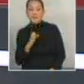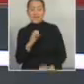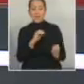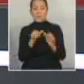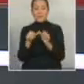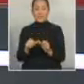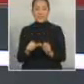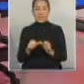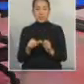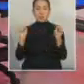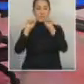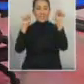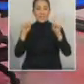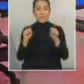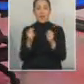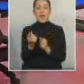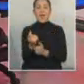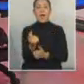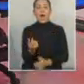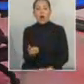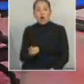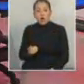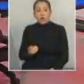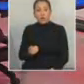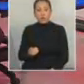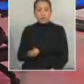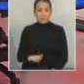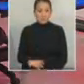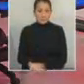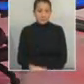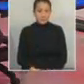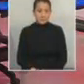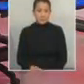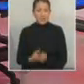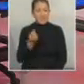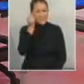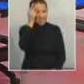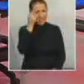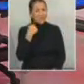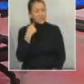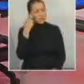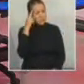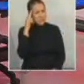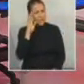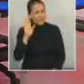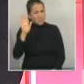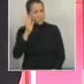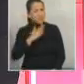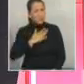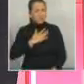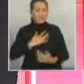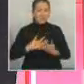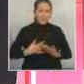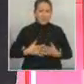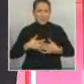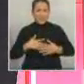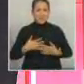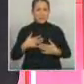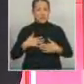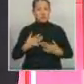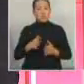algún mecanismo de ahorro. Es que ¿sabes lo que me produce esa reflexión? ¿Sabes lo que me produce esa reflexión? Si yo hubiera